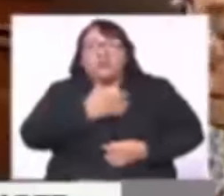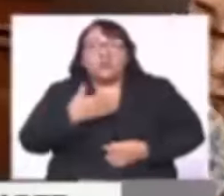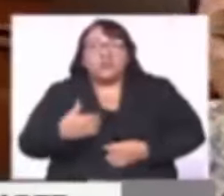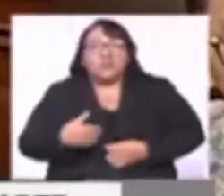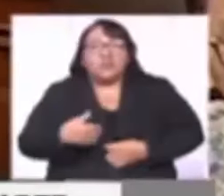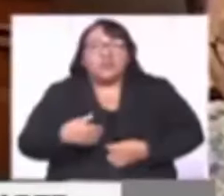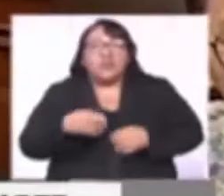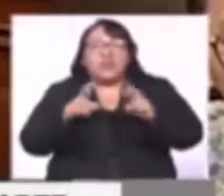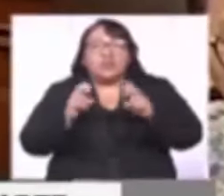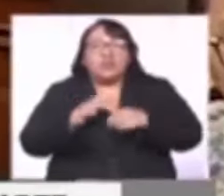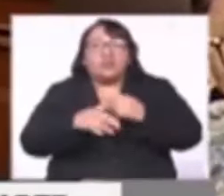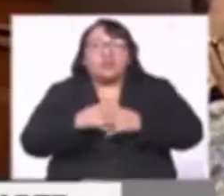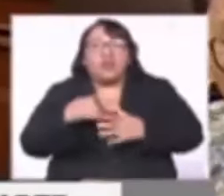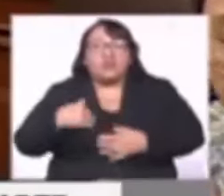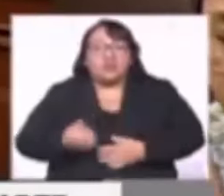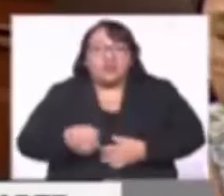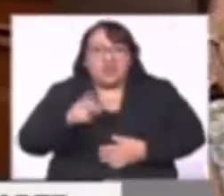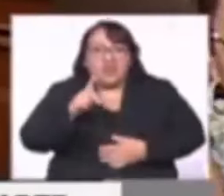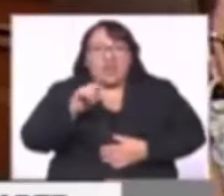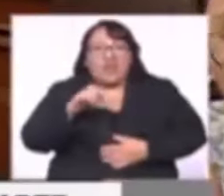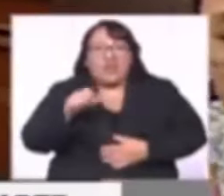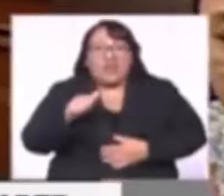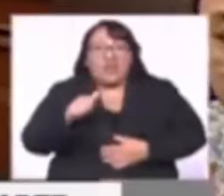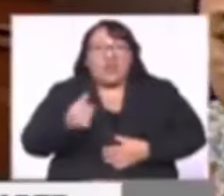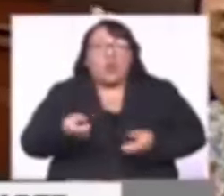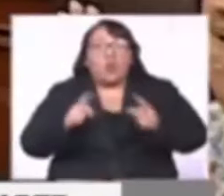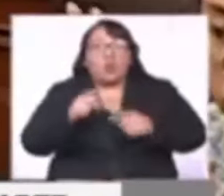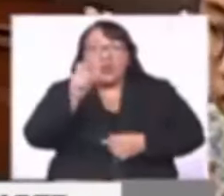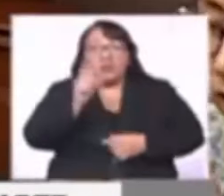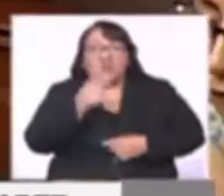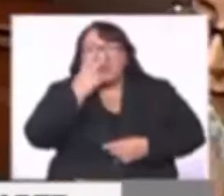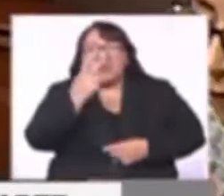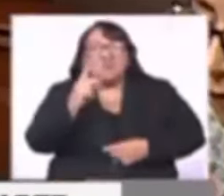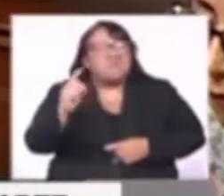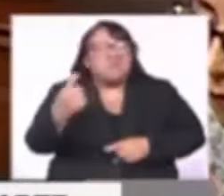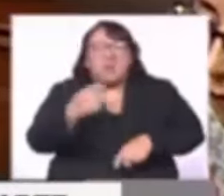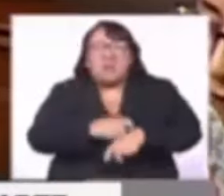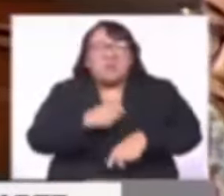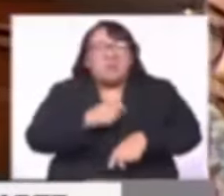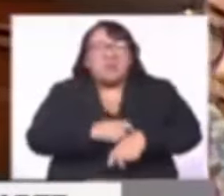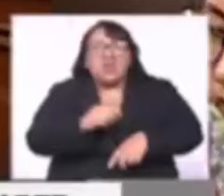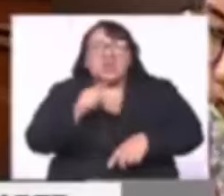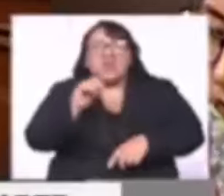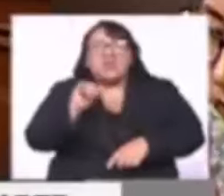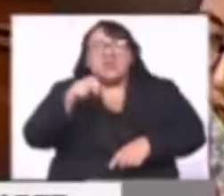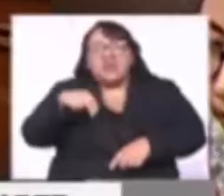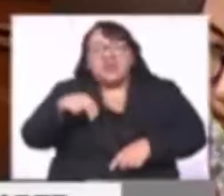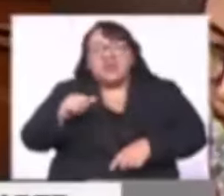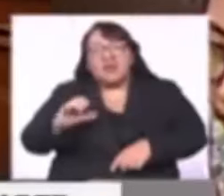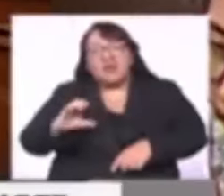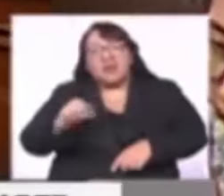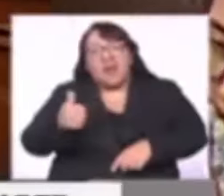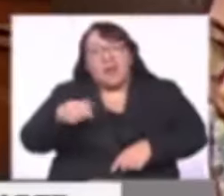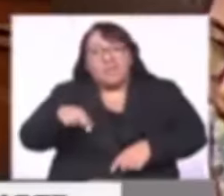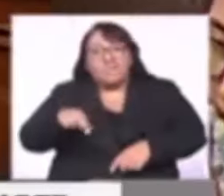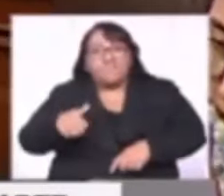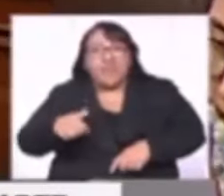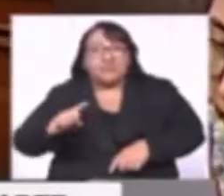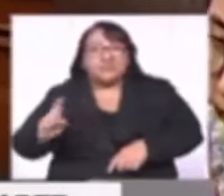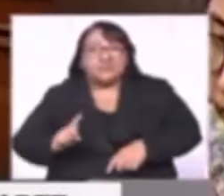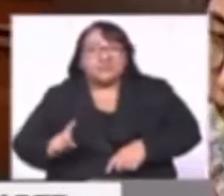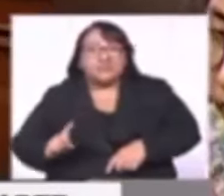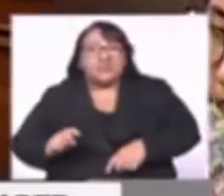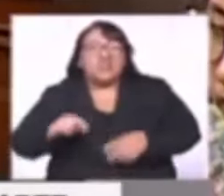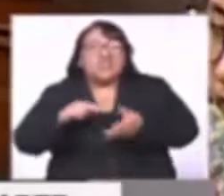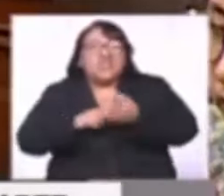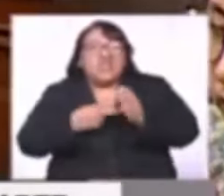En el caso de la señora Dina Boluarte, la incapacidad moral se ha evidenciado desde el primer día que asumió la presidencia. La represión y asesinatos